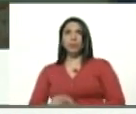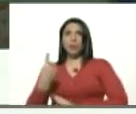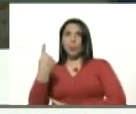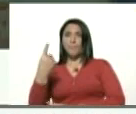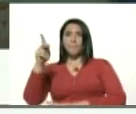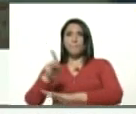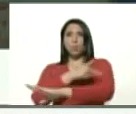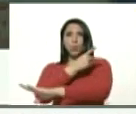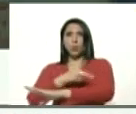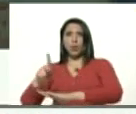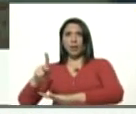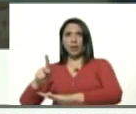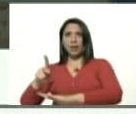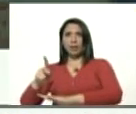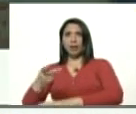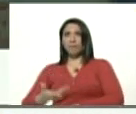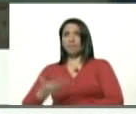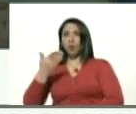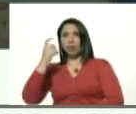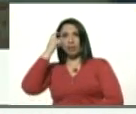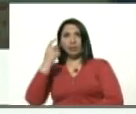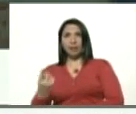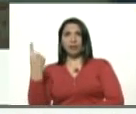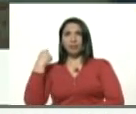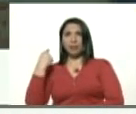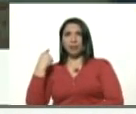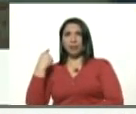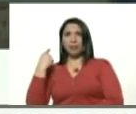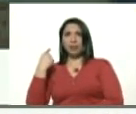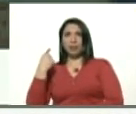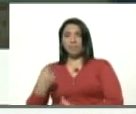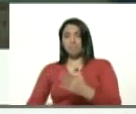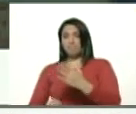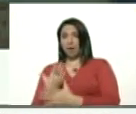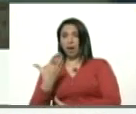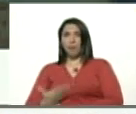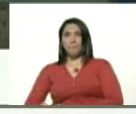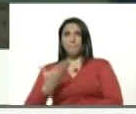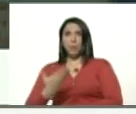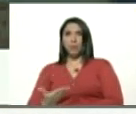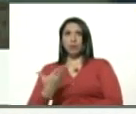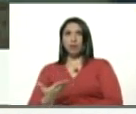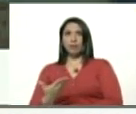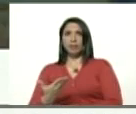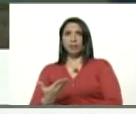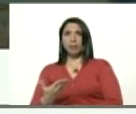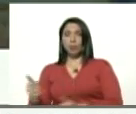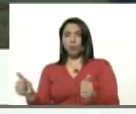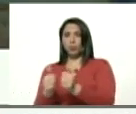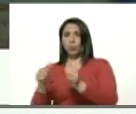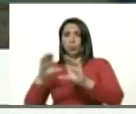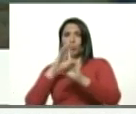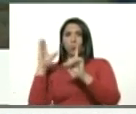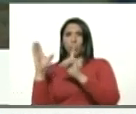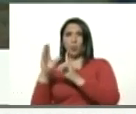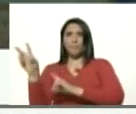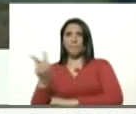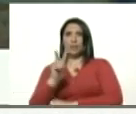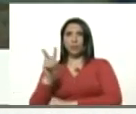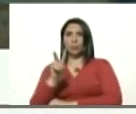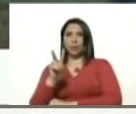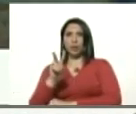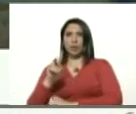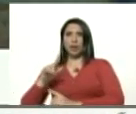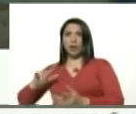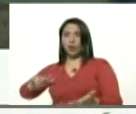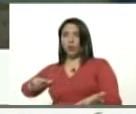poeta insigne que el día de ayer, en este mayo generoso con la cultura venezolana, arribó a